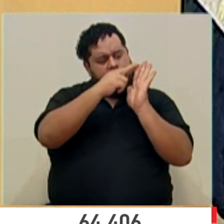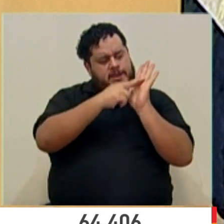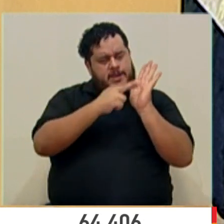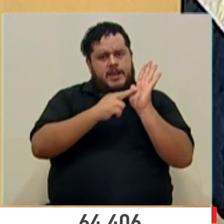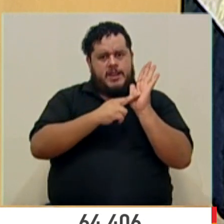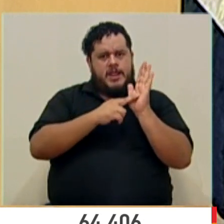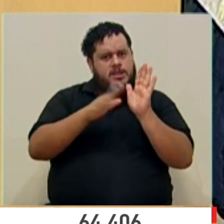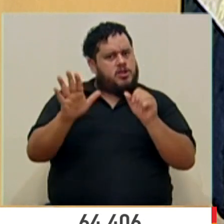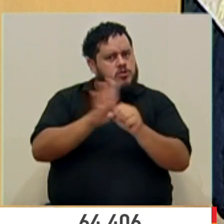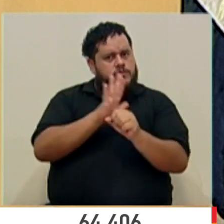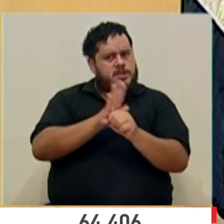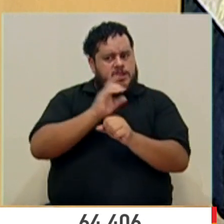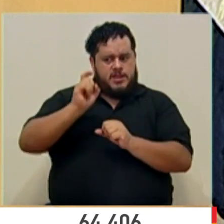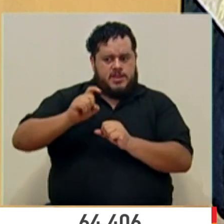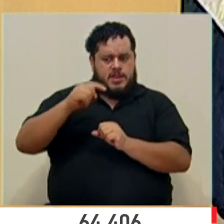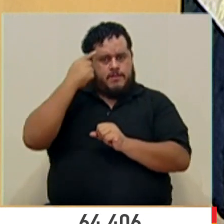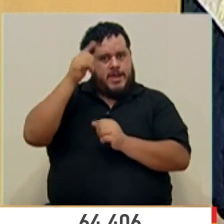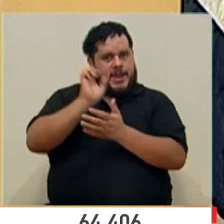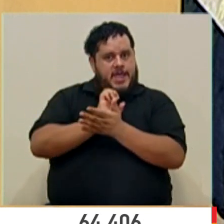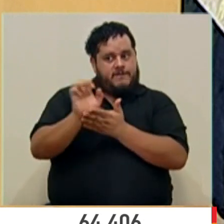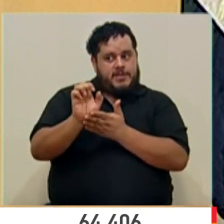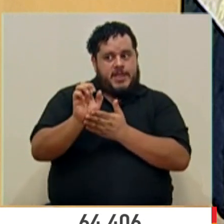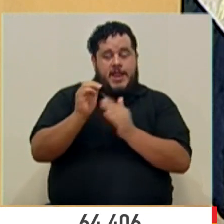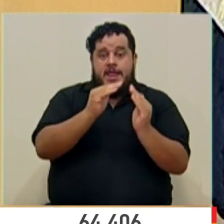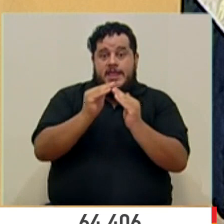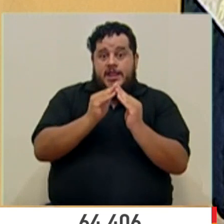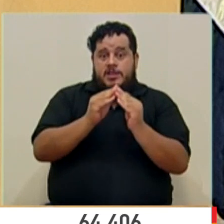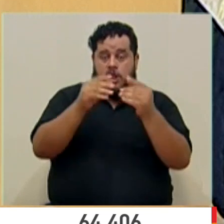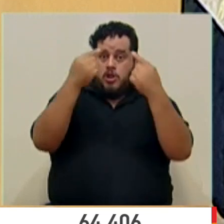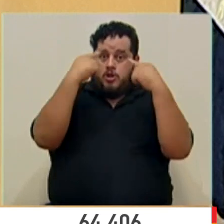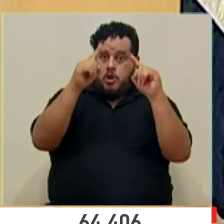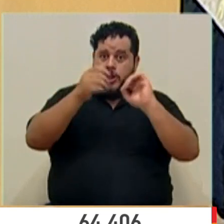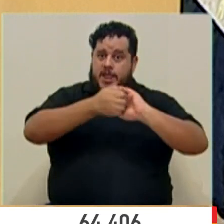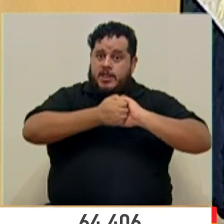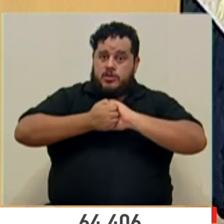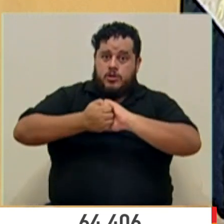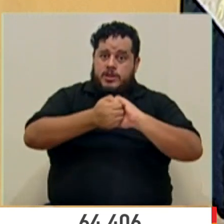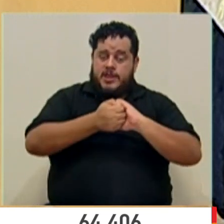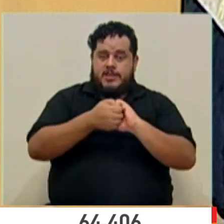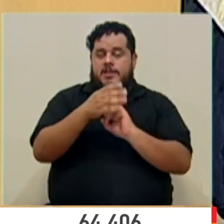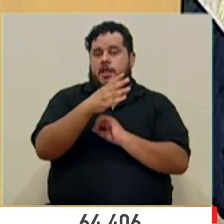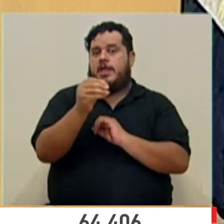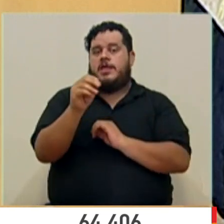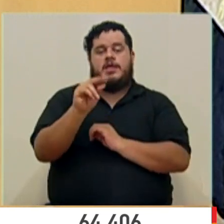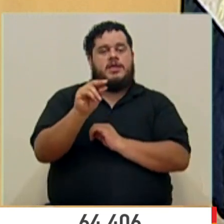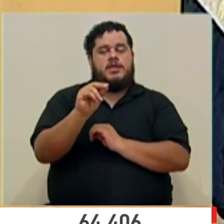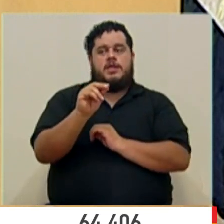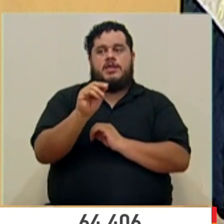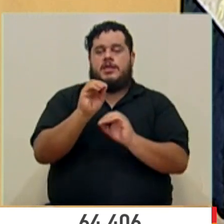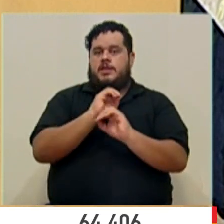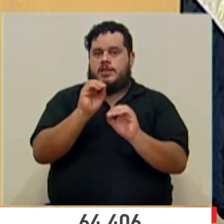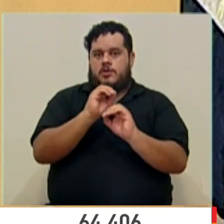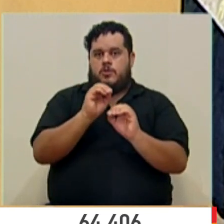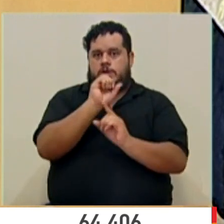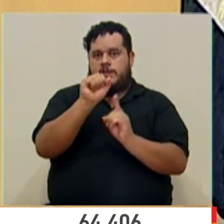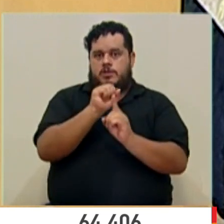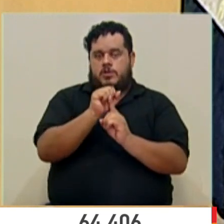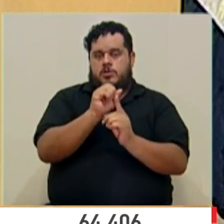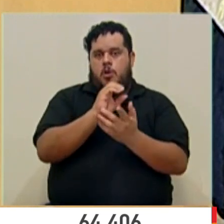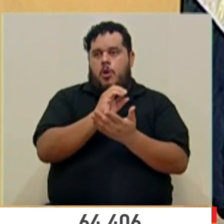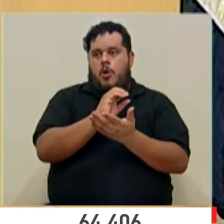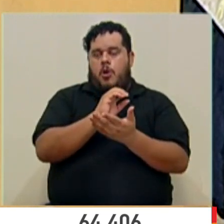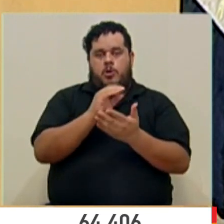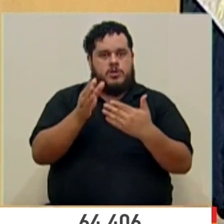necesarias para evitar que la ciudadanía logre solidarizarse y no ante ninguna circunstancia o